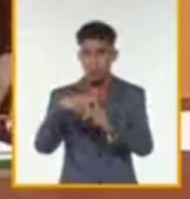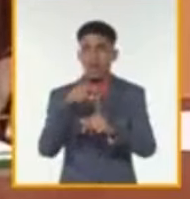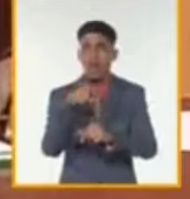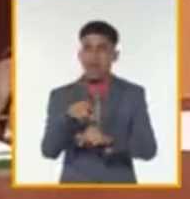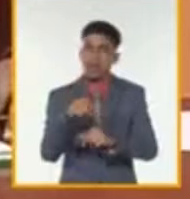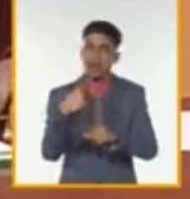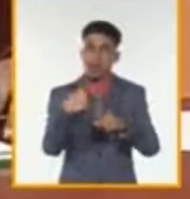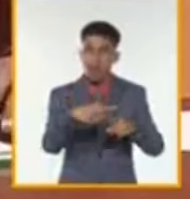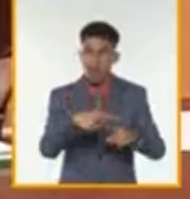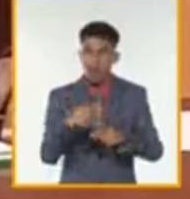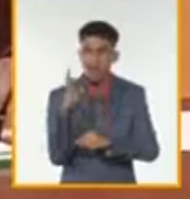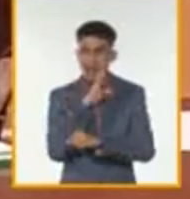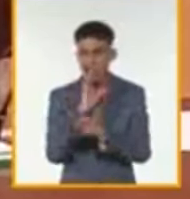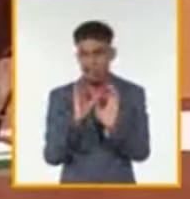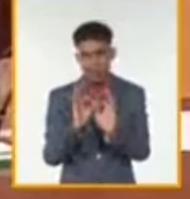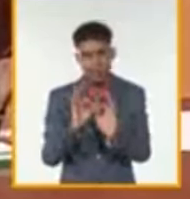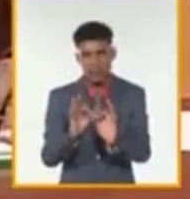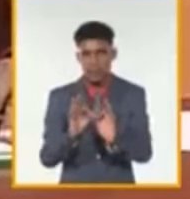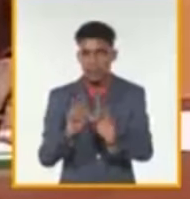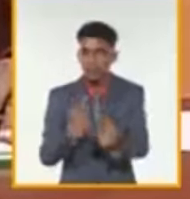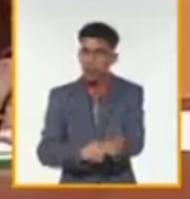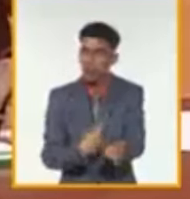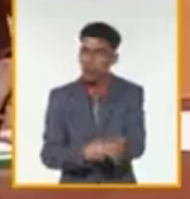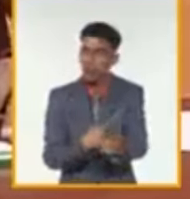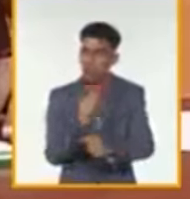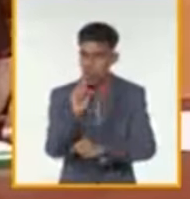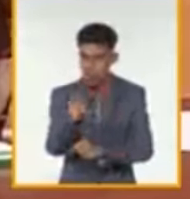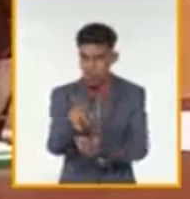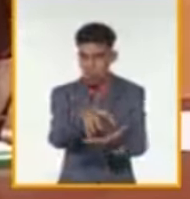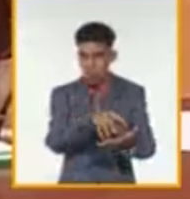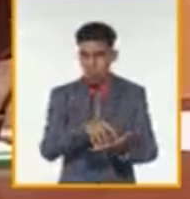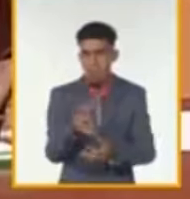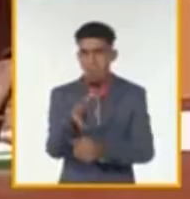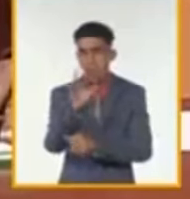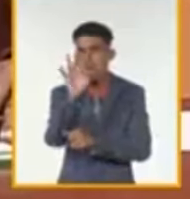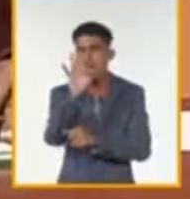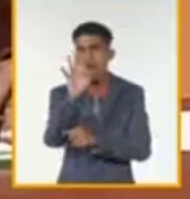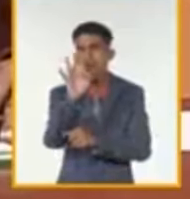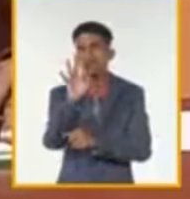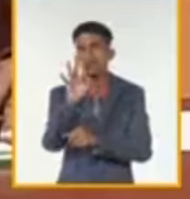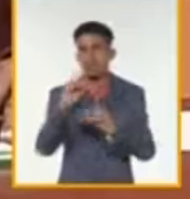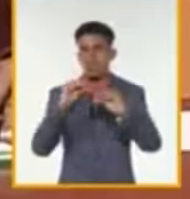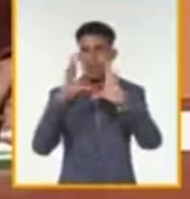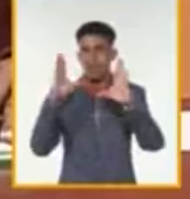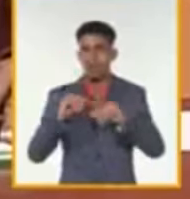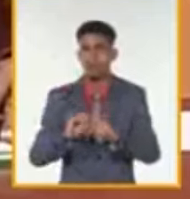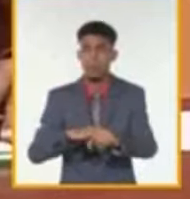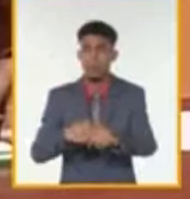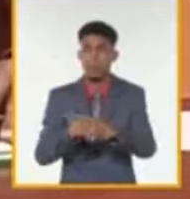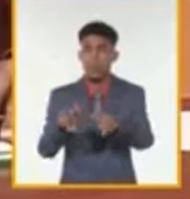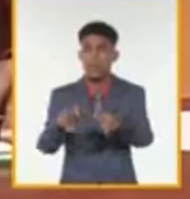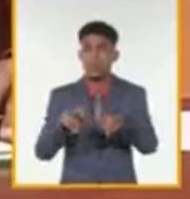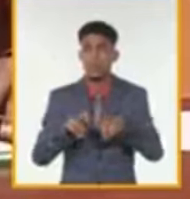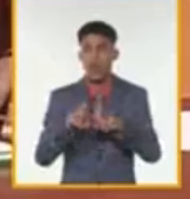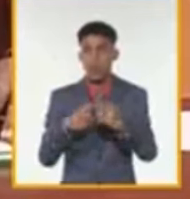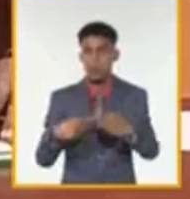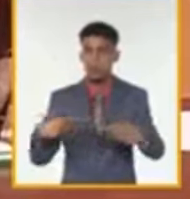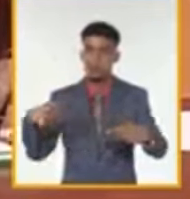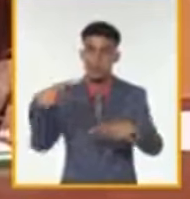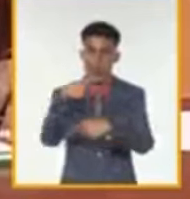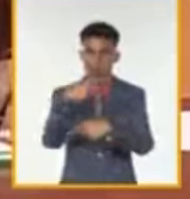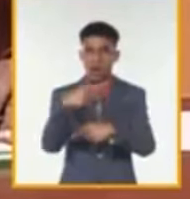una actividad que nosotros desarrollamos siempre en ese lugar alrededor de las 8:30 de la mañana después estaremos haciendo la asamblea solemne para distinguir